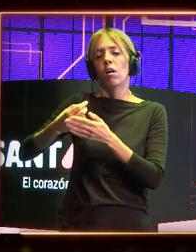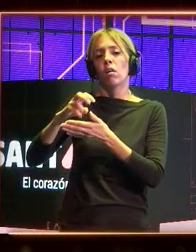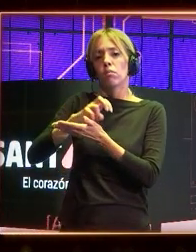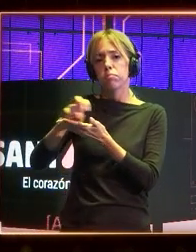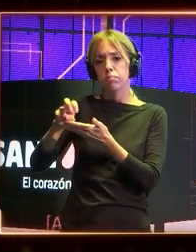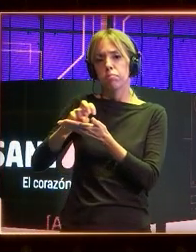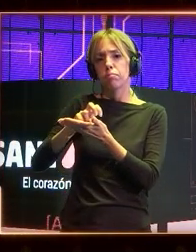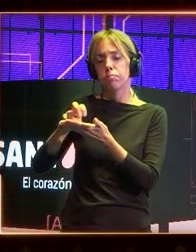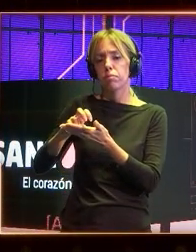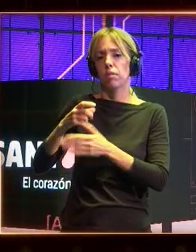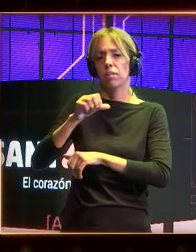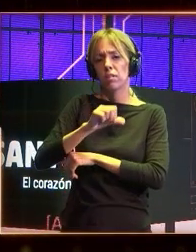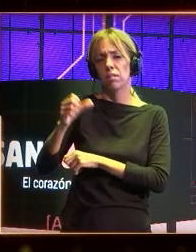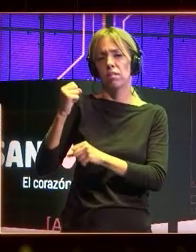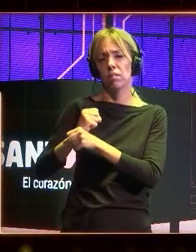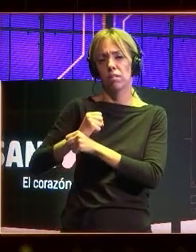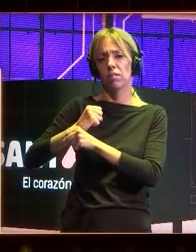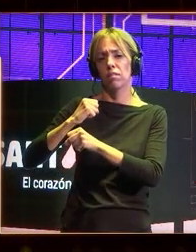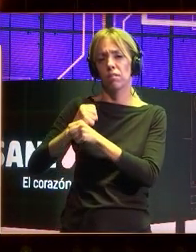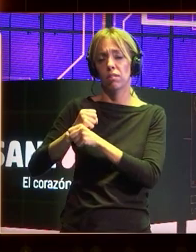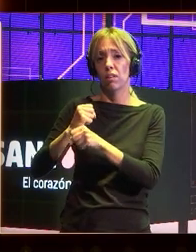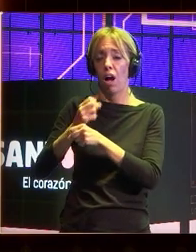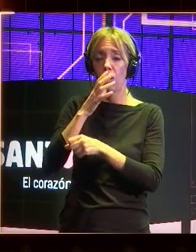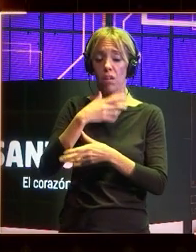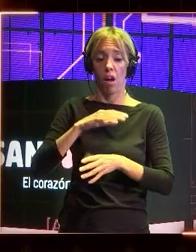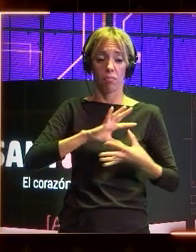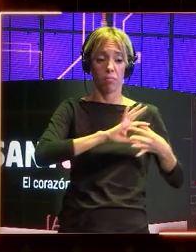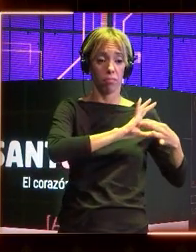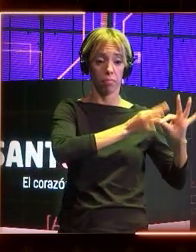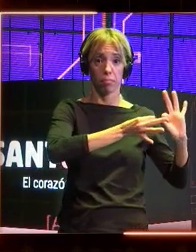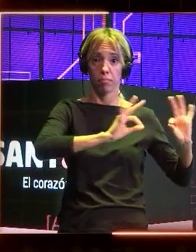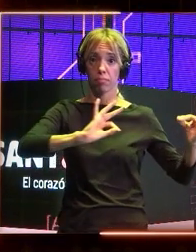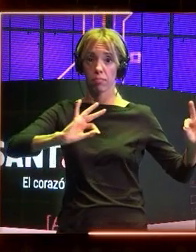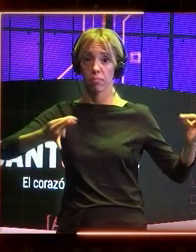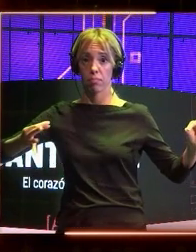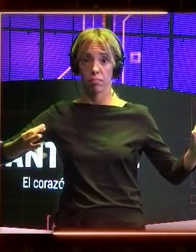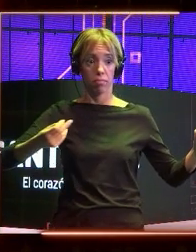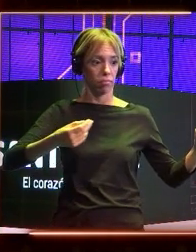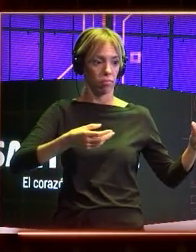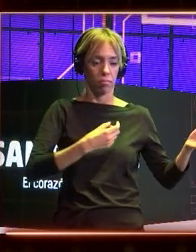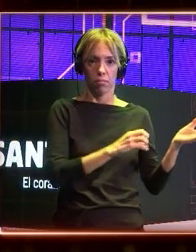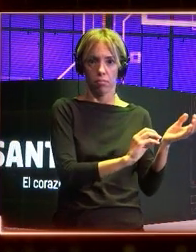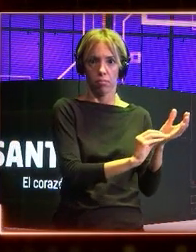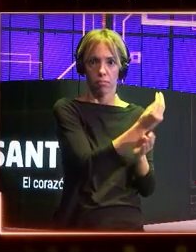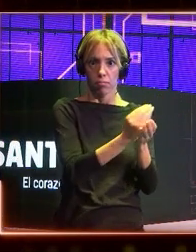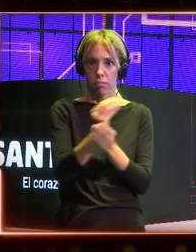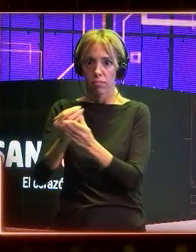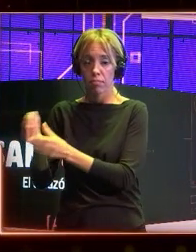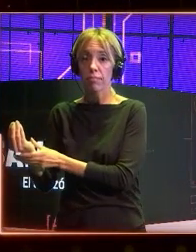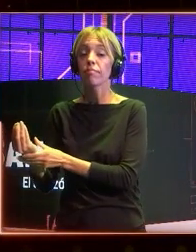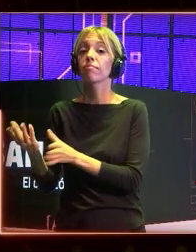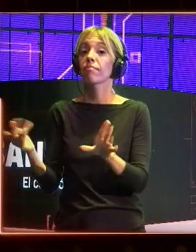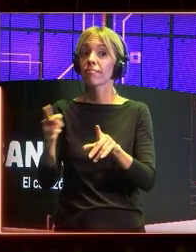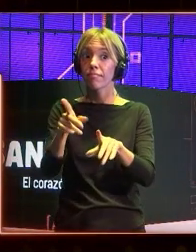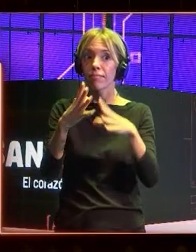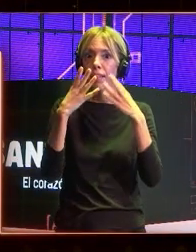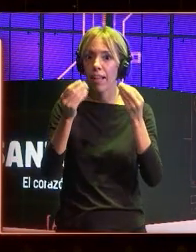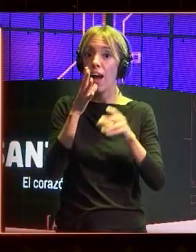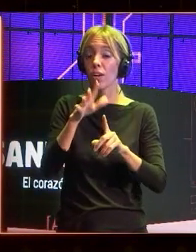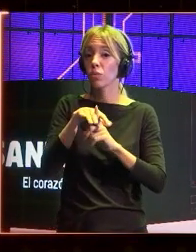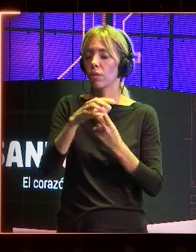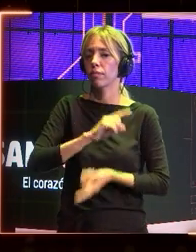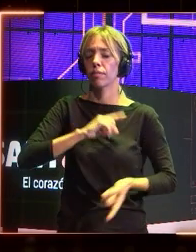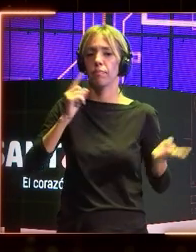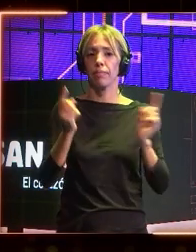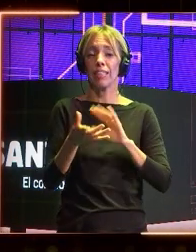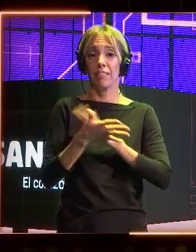semanas de trabajo Se están convirtiendo en una cadena que podemos empezar a concatenar una con otra Esto es lo que tenemos que entender que está cambiando